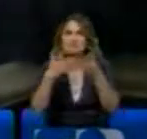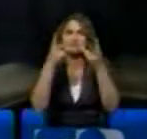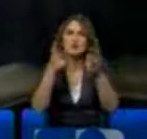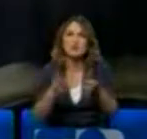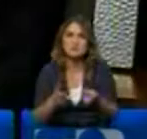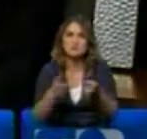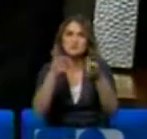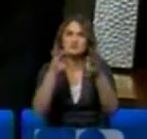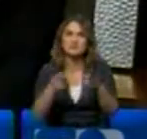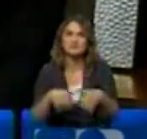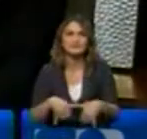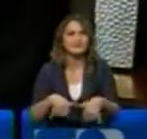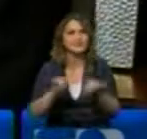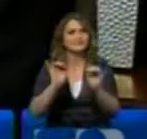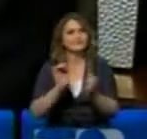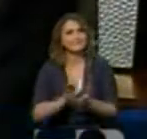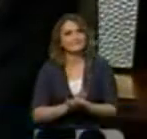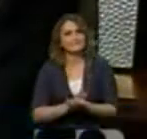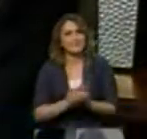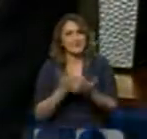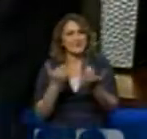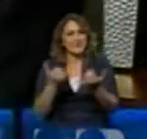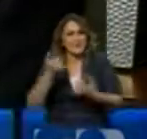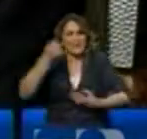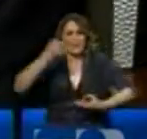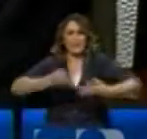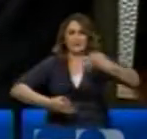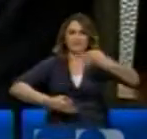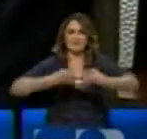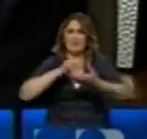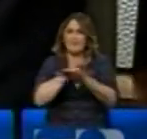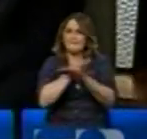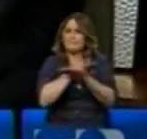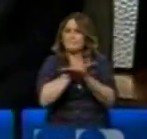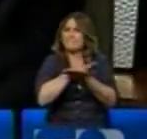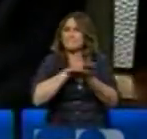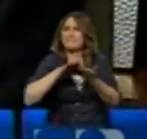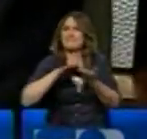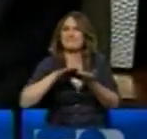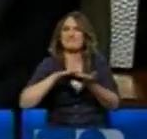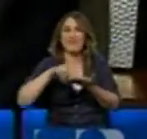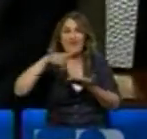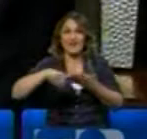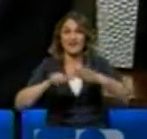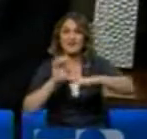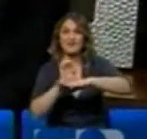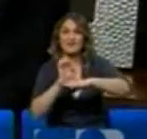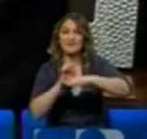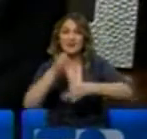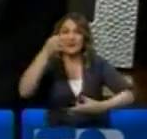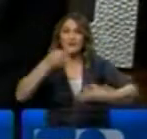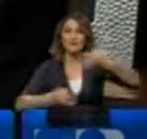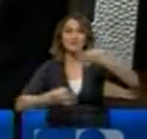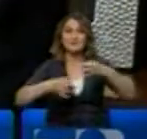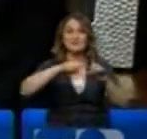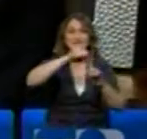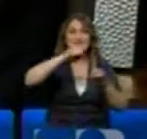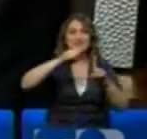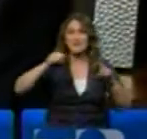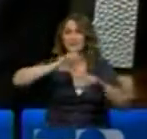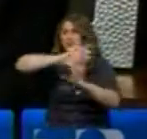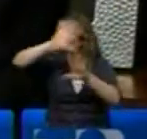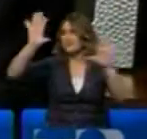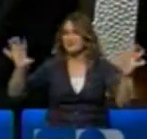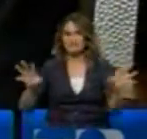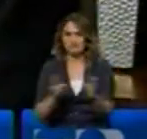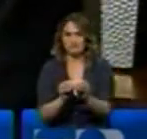Jofre Campaña. No solo que no se inauguró, la justicia ha sido enterrada. En este país el sistema judicial no funciona y nunca fue